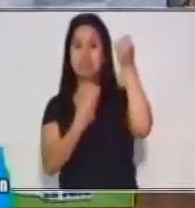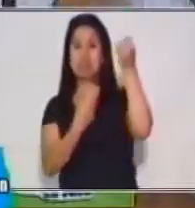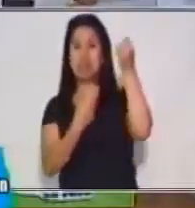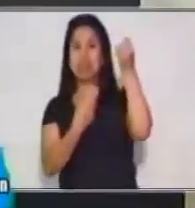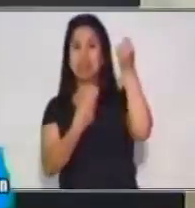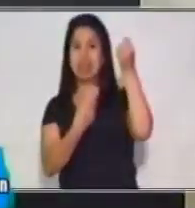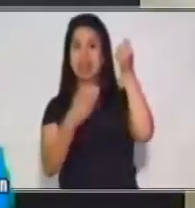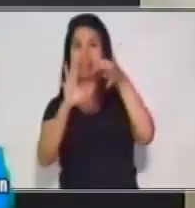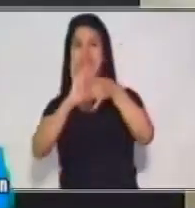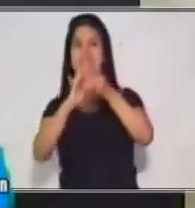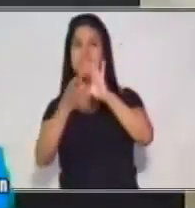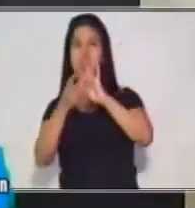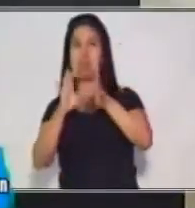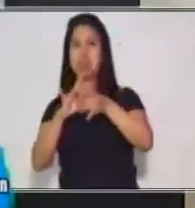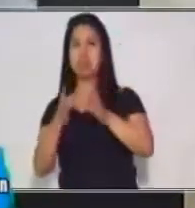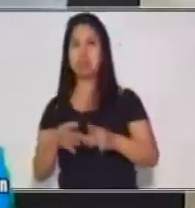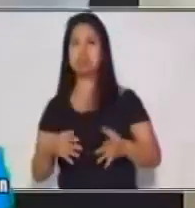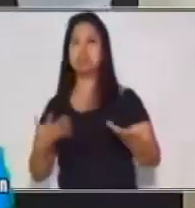Ahora vamos a